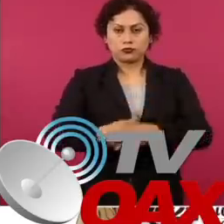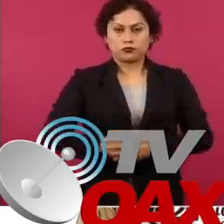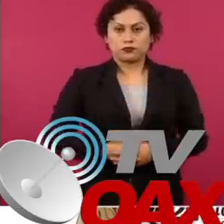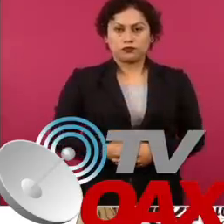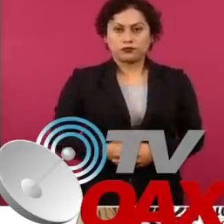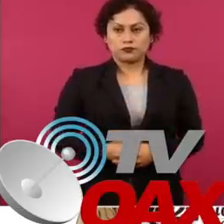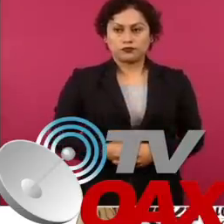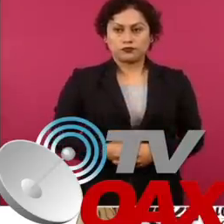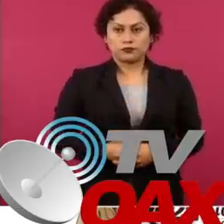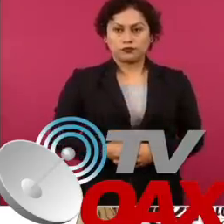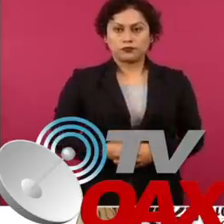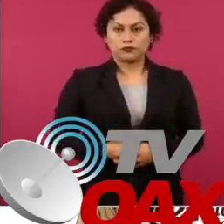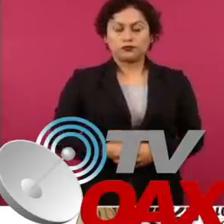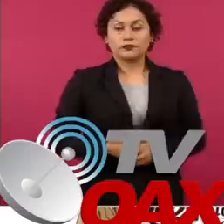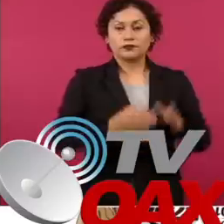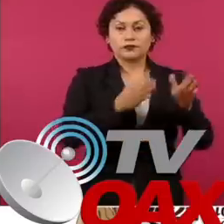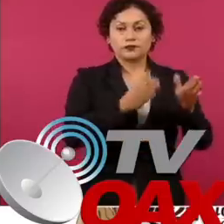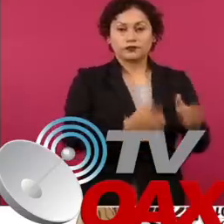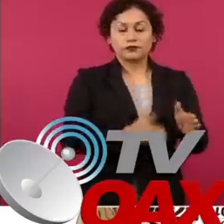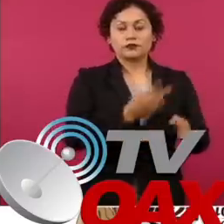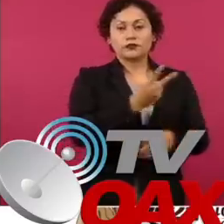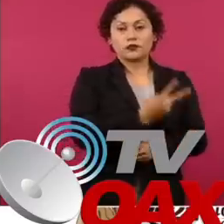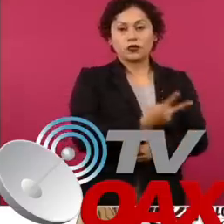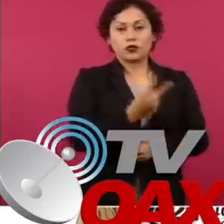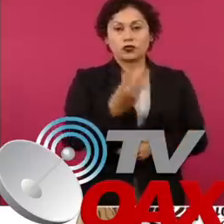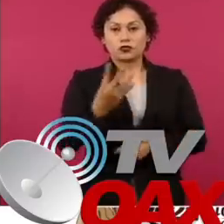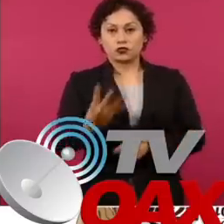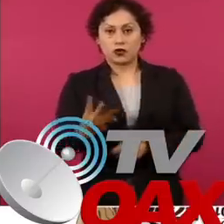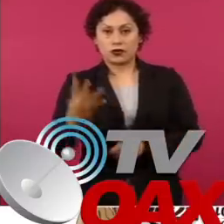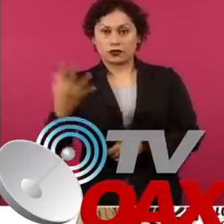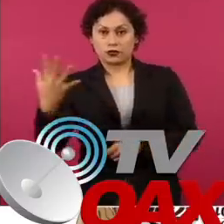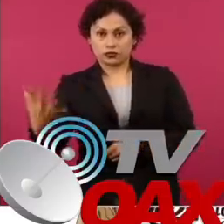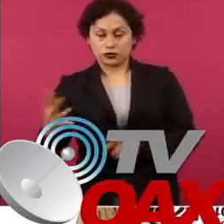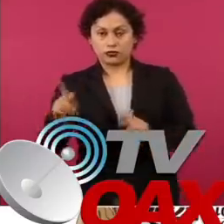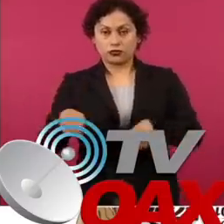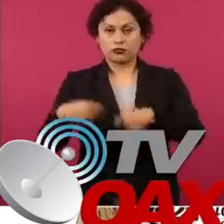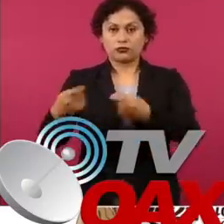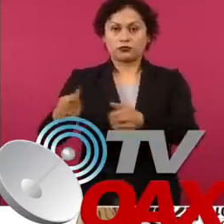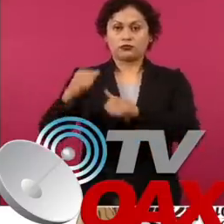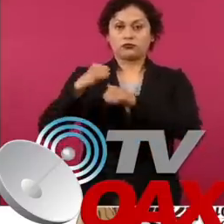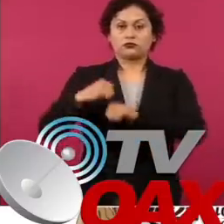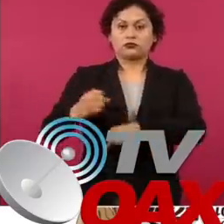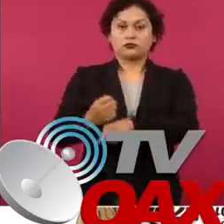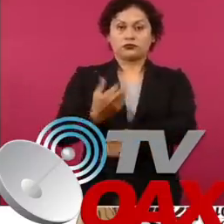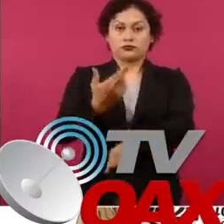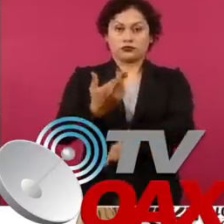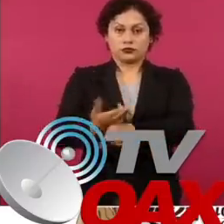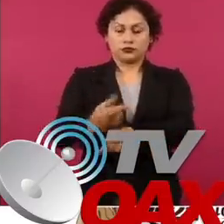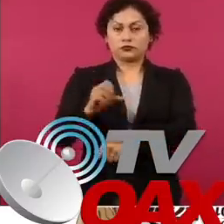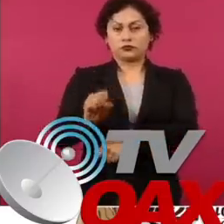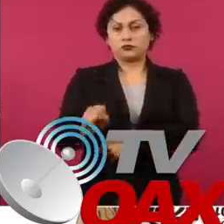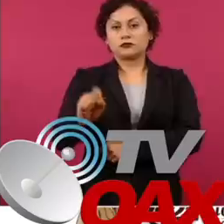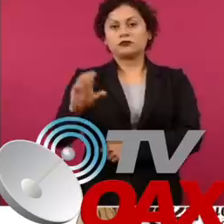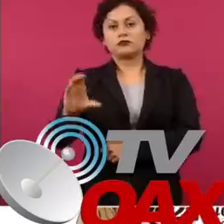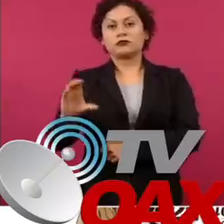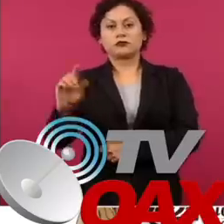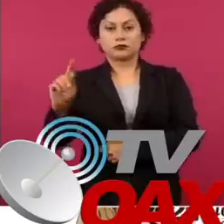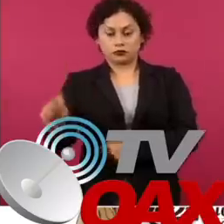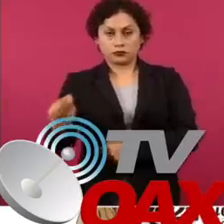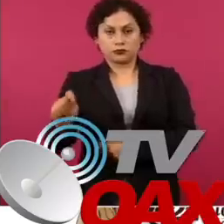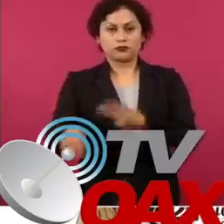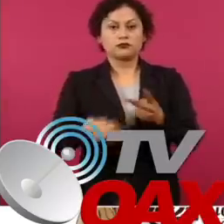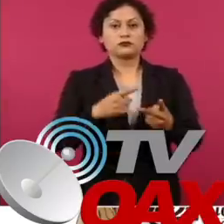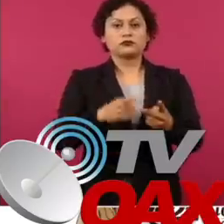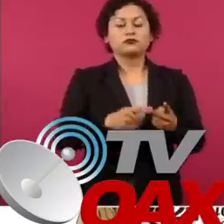2, 4 y 5 o paquetes están a cargo de la Secretaría de Infraestructura, Comunicaciones y Transportes y el